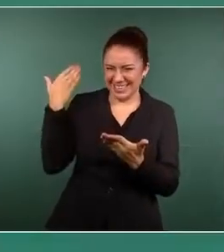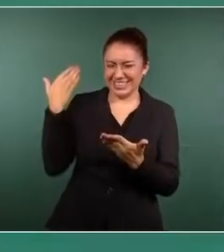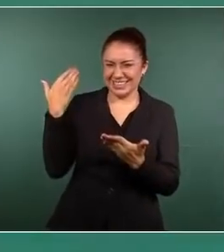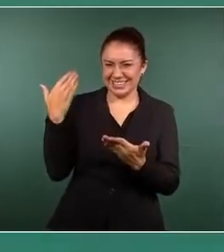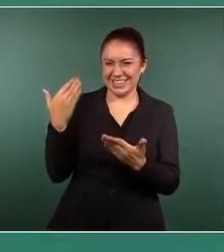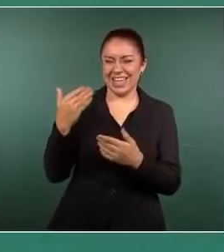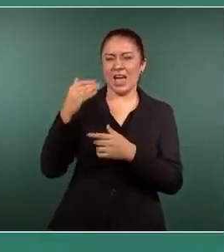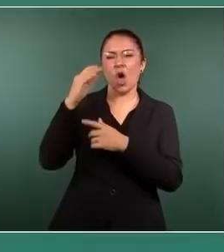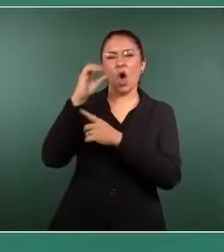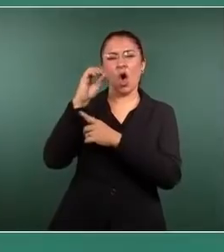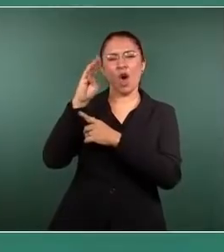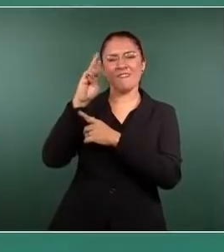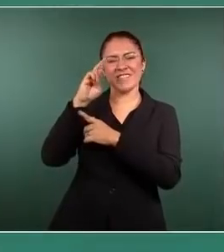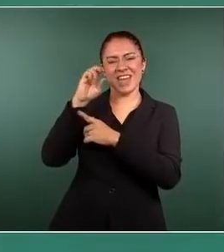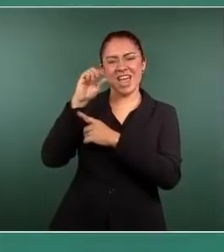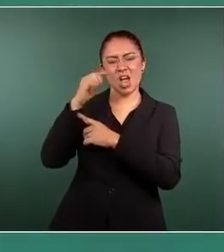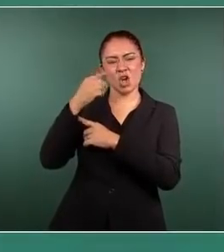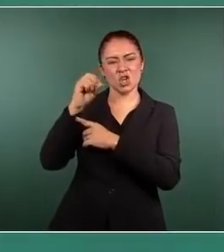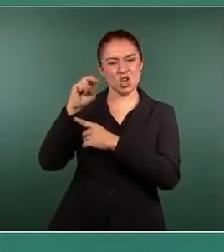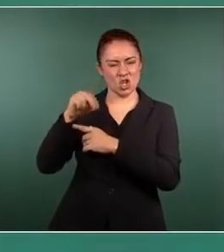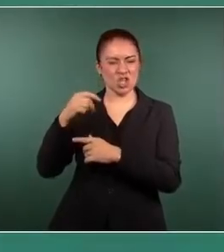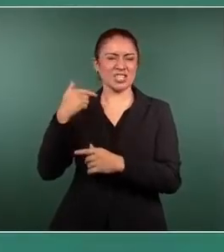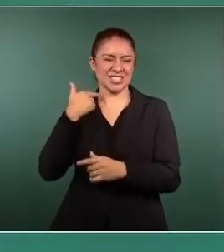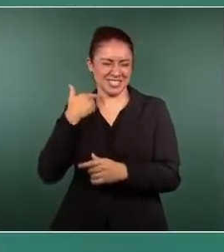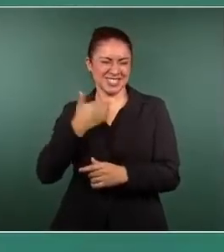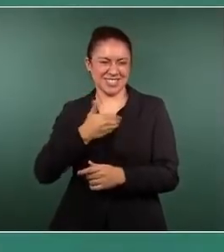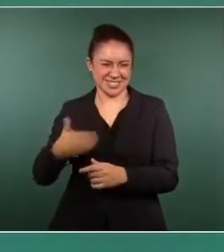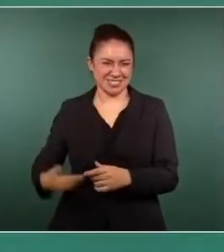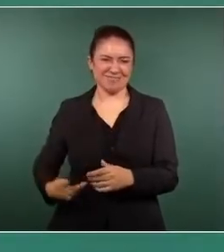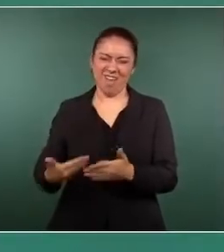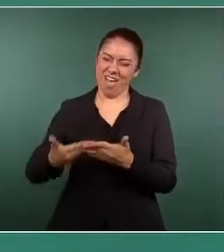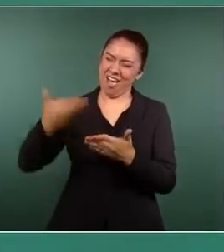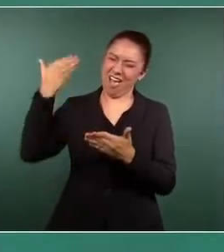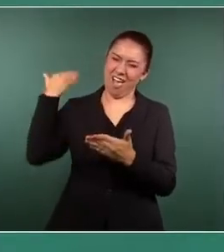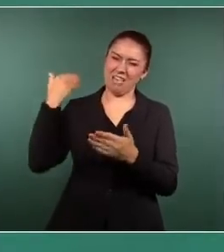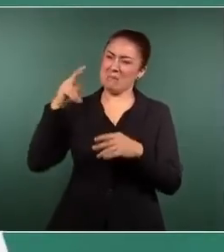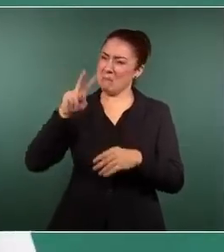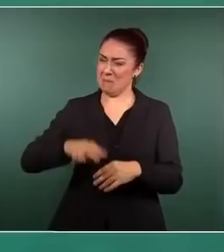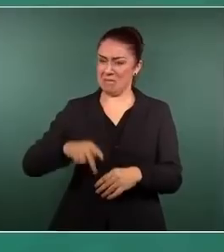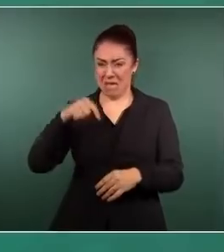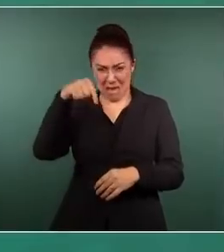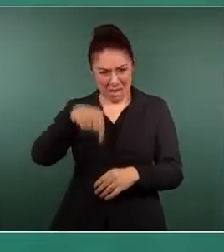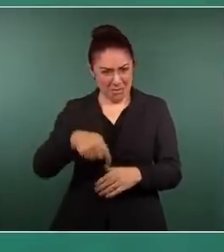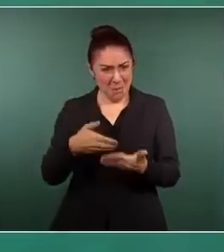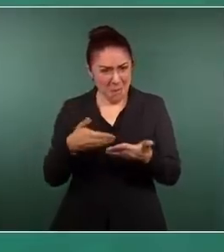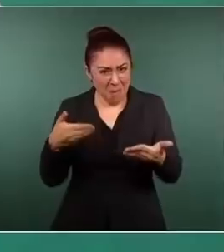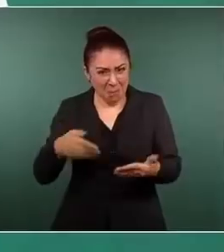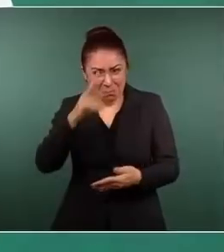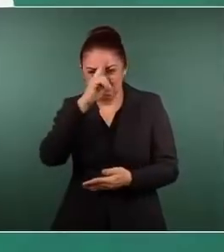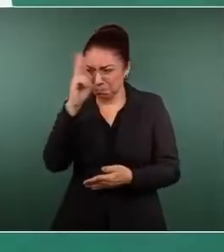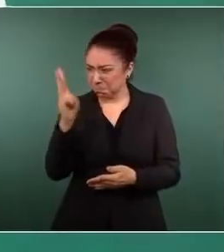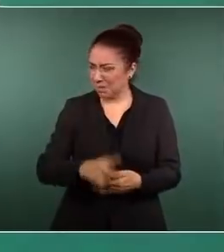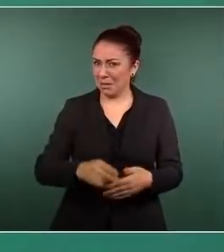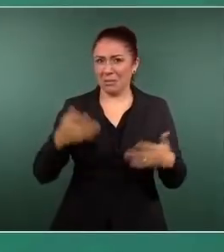álvaro obregón esto no tiene precedente